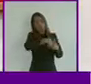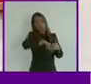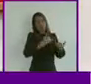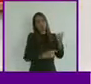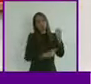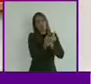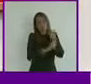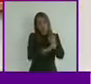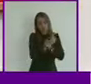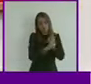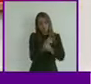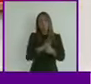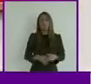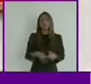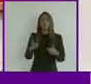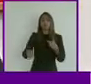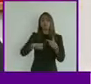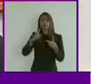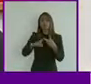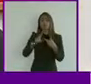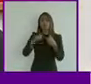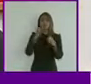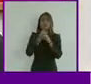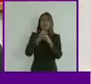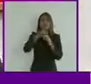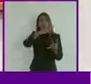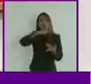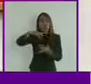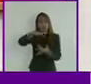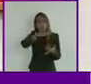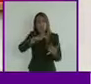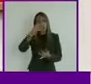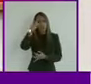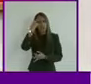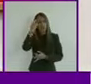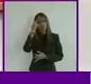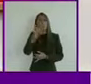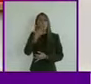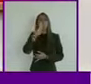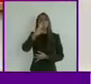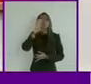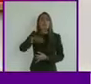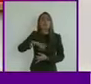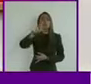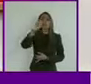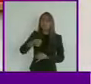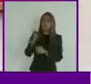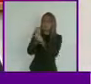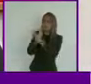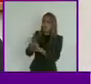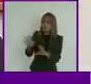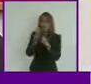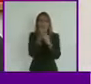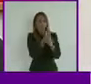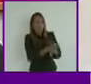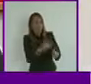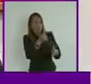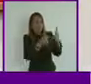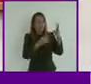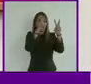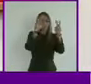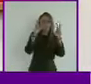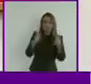y relacionado al fenómeno de las redes sociales y la salud mental es la desinformación que provocan las fuentes de información no confiables.